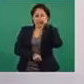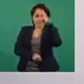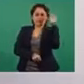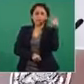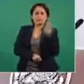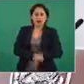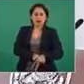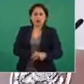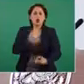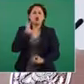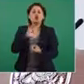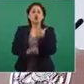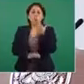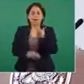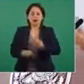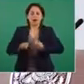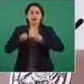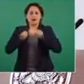Eso es todo.